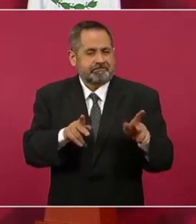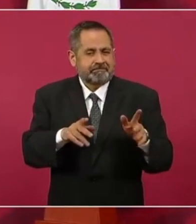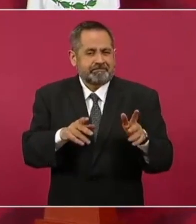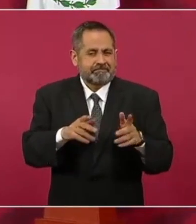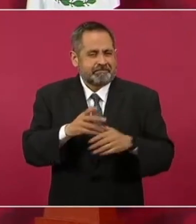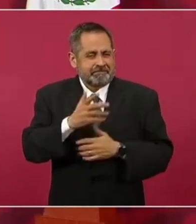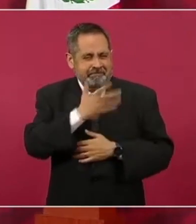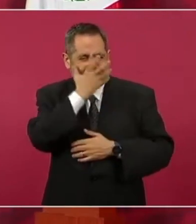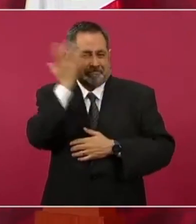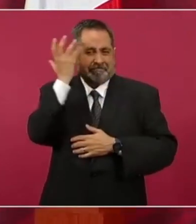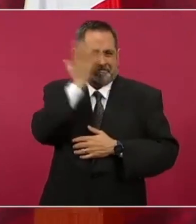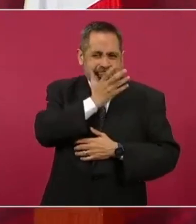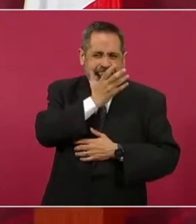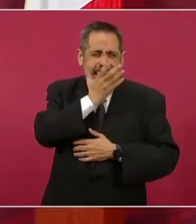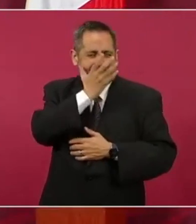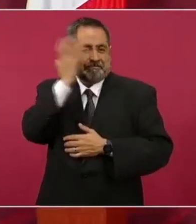la chaqueta